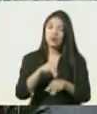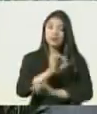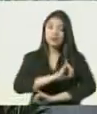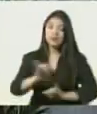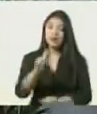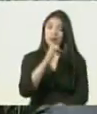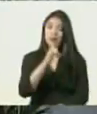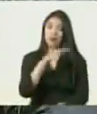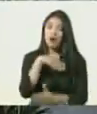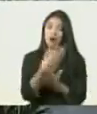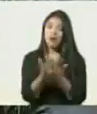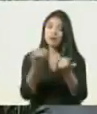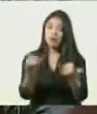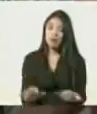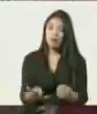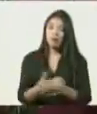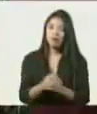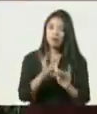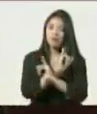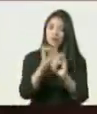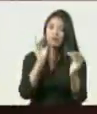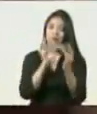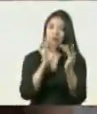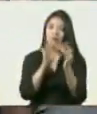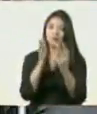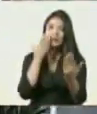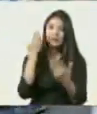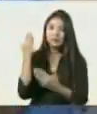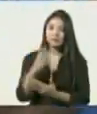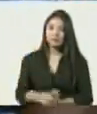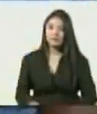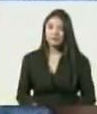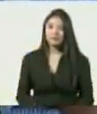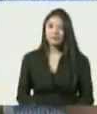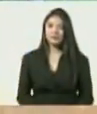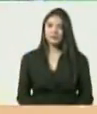información que nosotros tenemos hasta el momento y retornamos con ustedes a los estudios de Venezolana de Televisión.